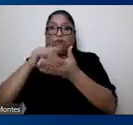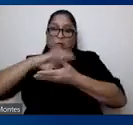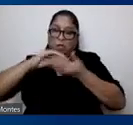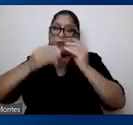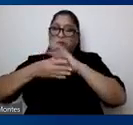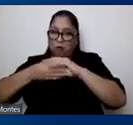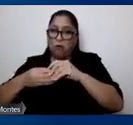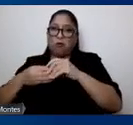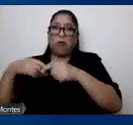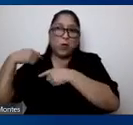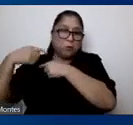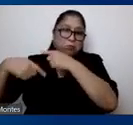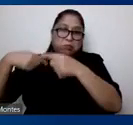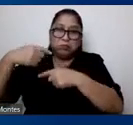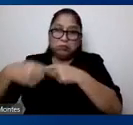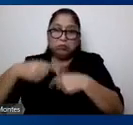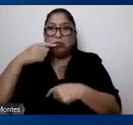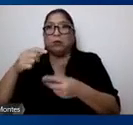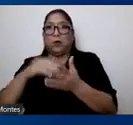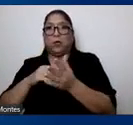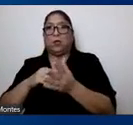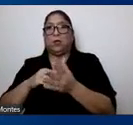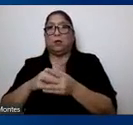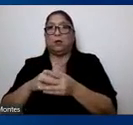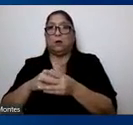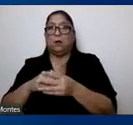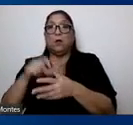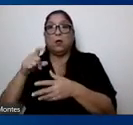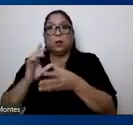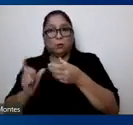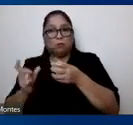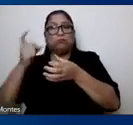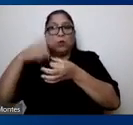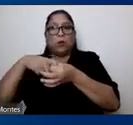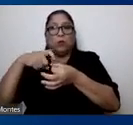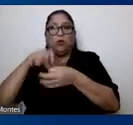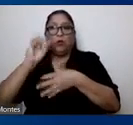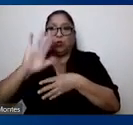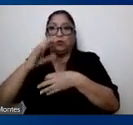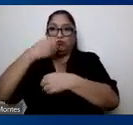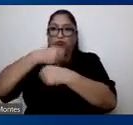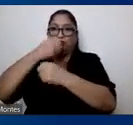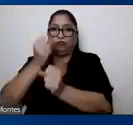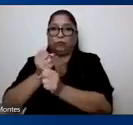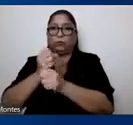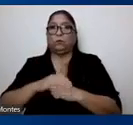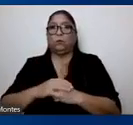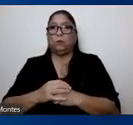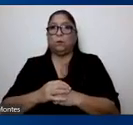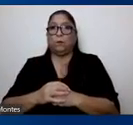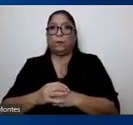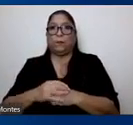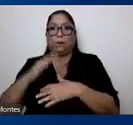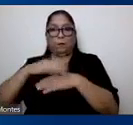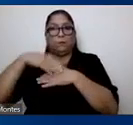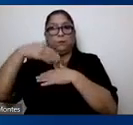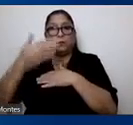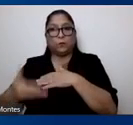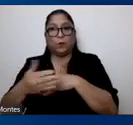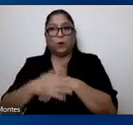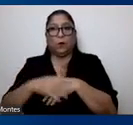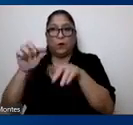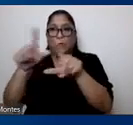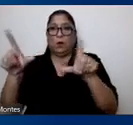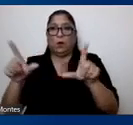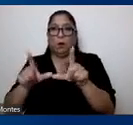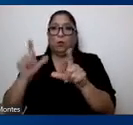histórico y demás que involucran a su creación. Pasado ella, vamos a pasar a la sala